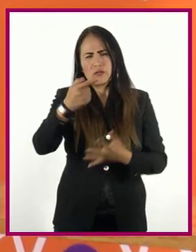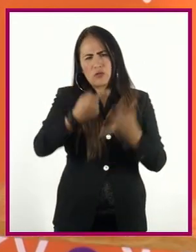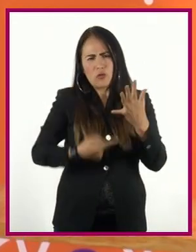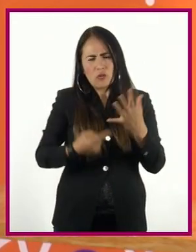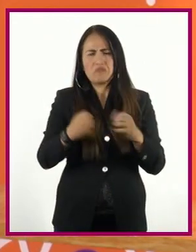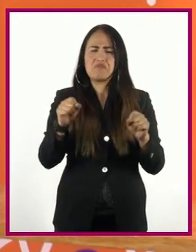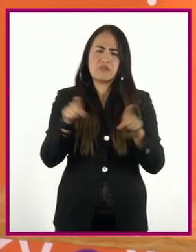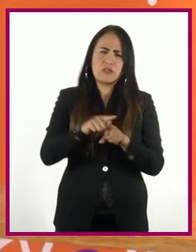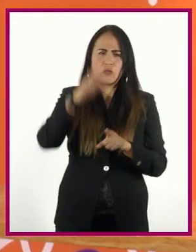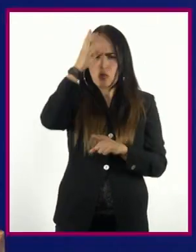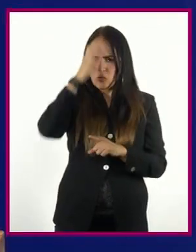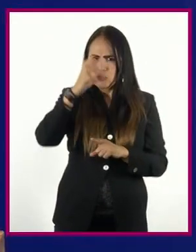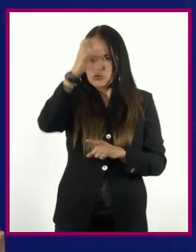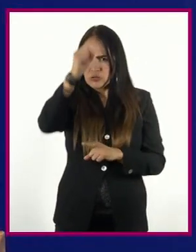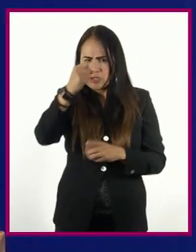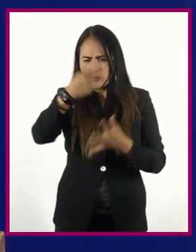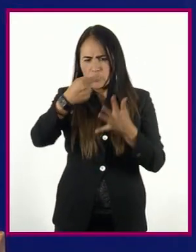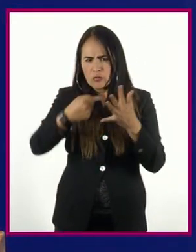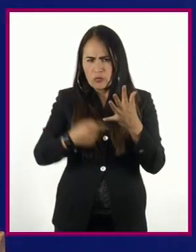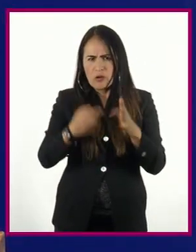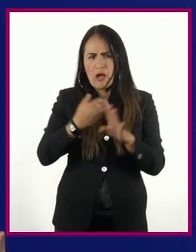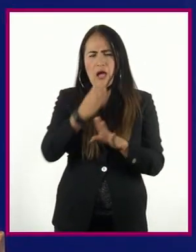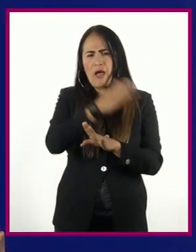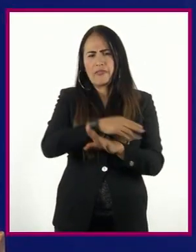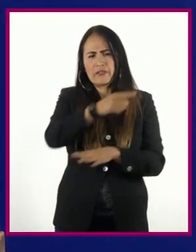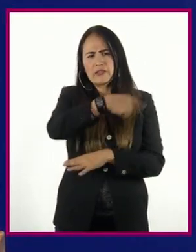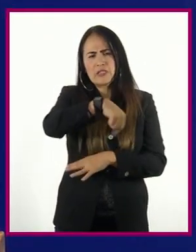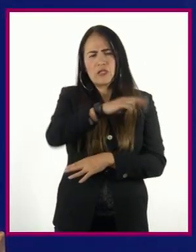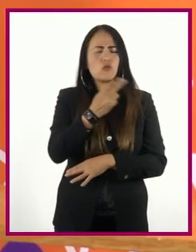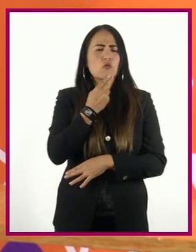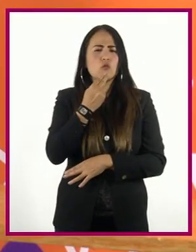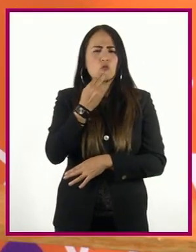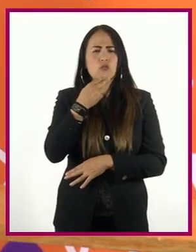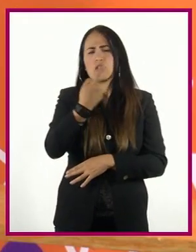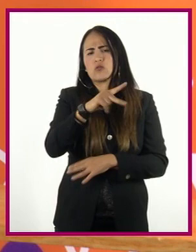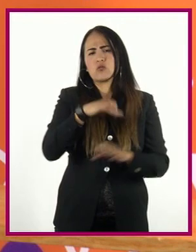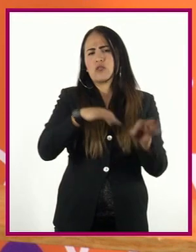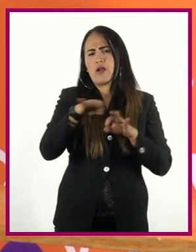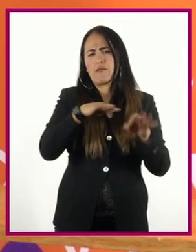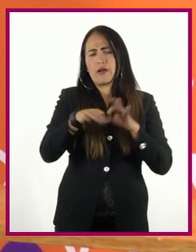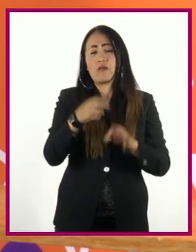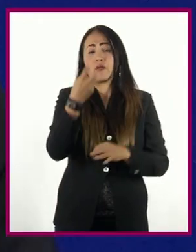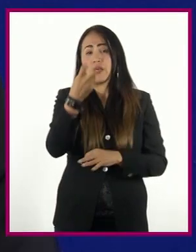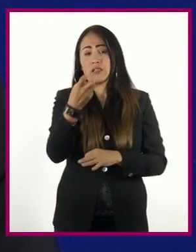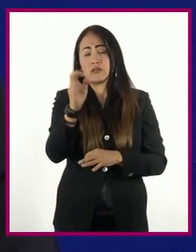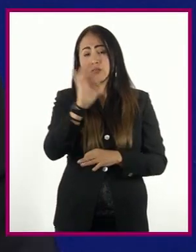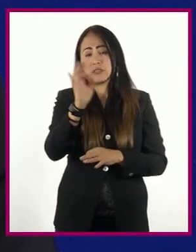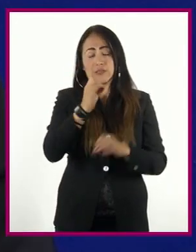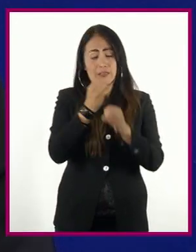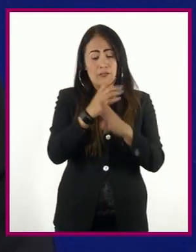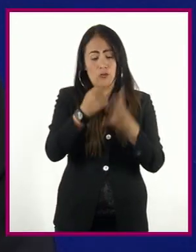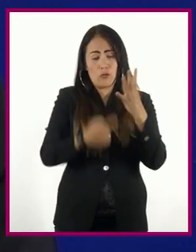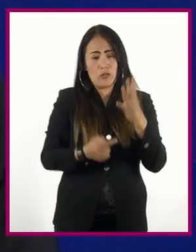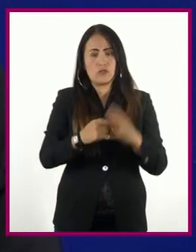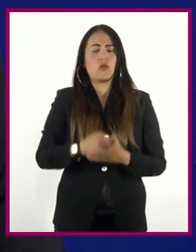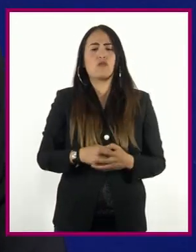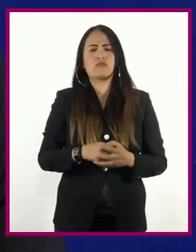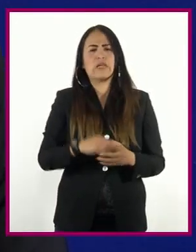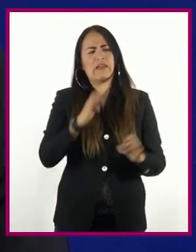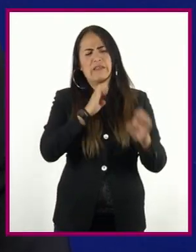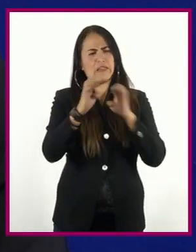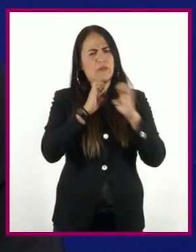como conceptos y preceptos que utilizan comúnmente en esa labor. Quizás sea información que no utilice en la